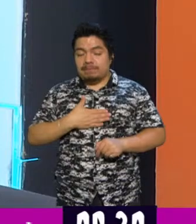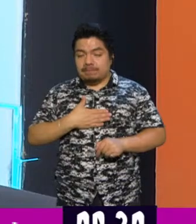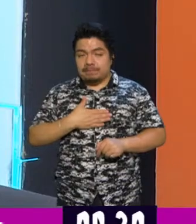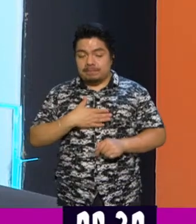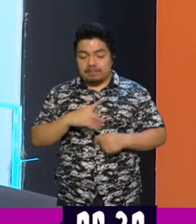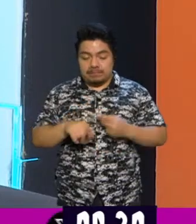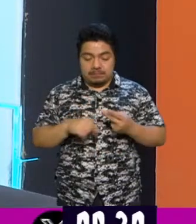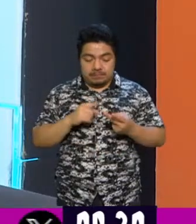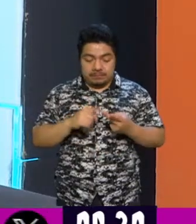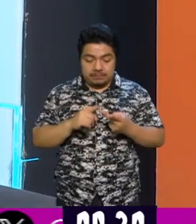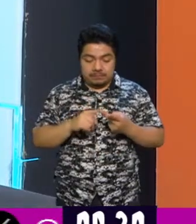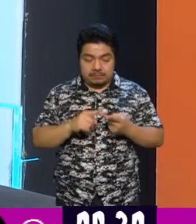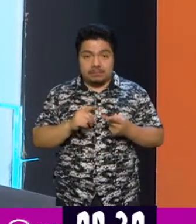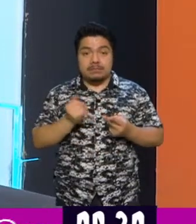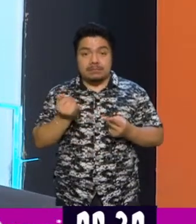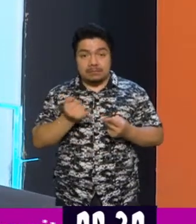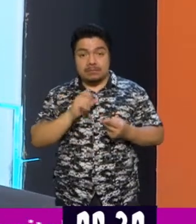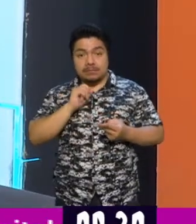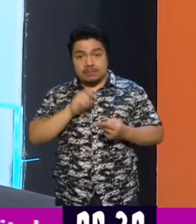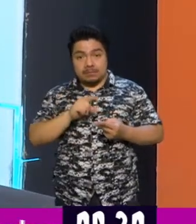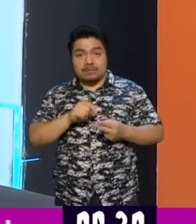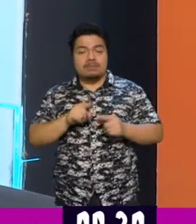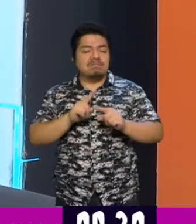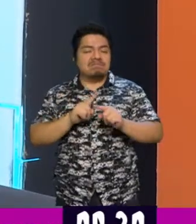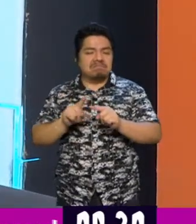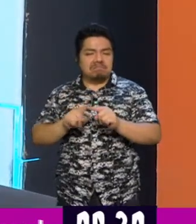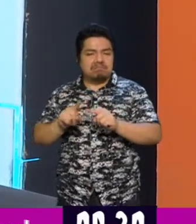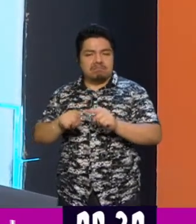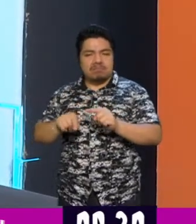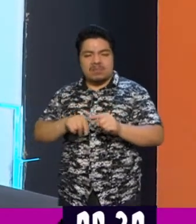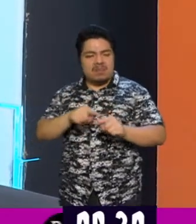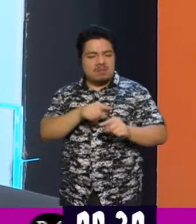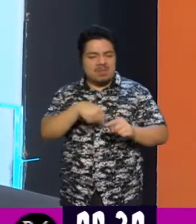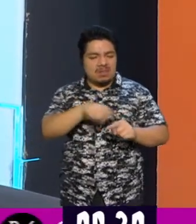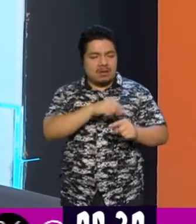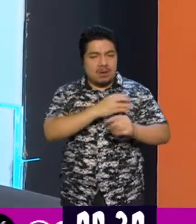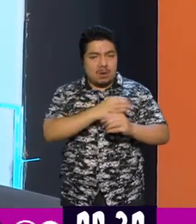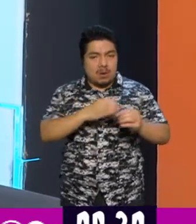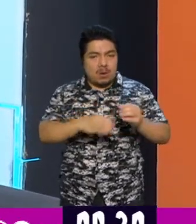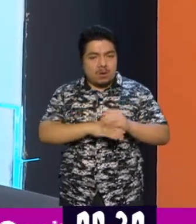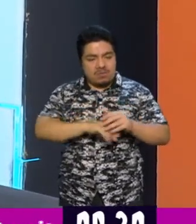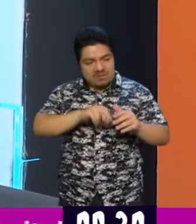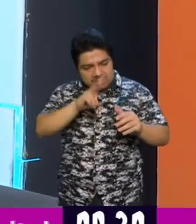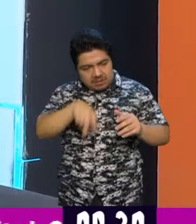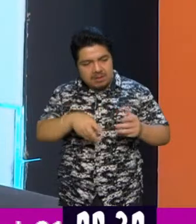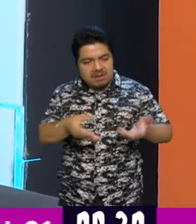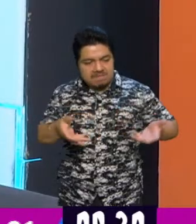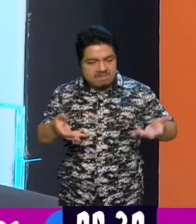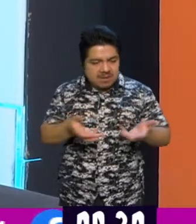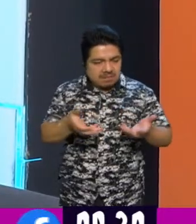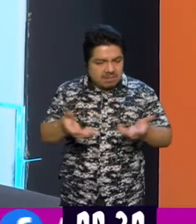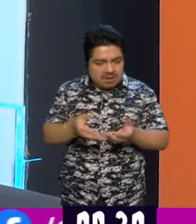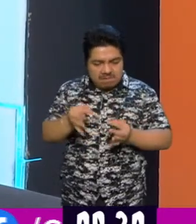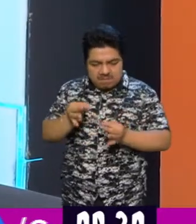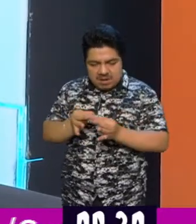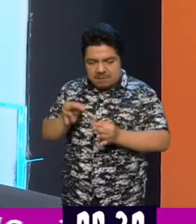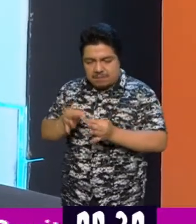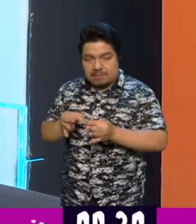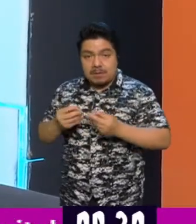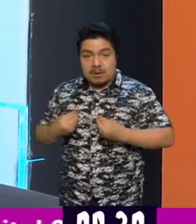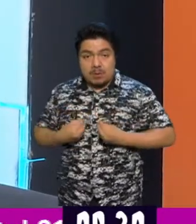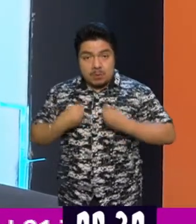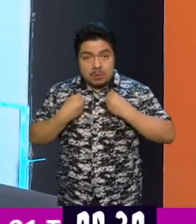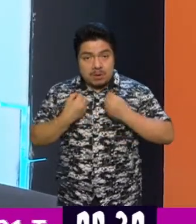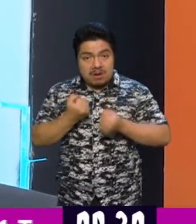tiene que ver con la construcción de posibles realidades que nos lleven a una vida segura, a una